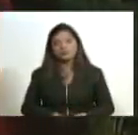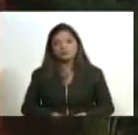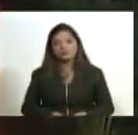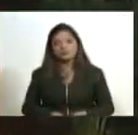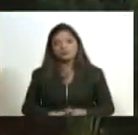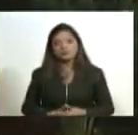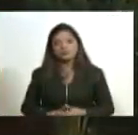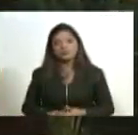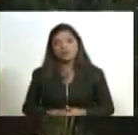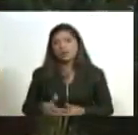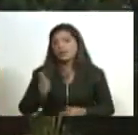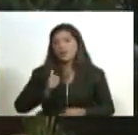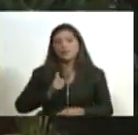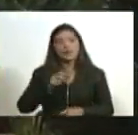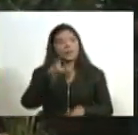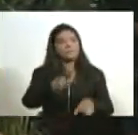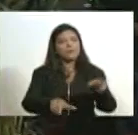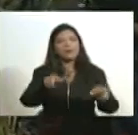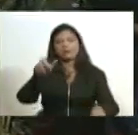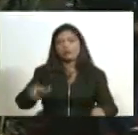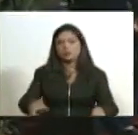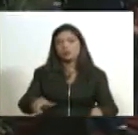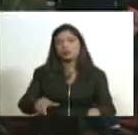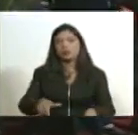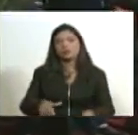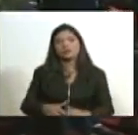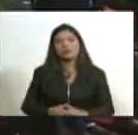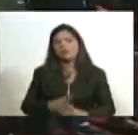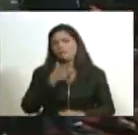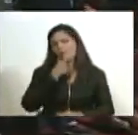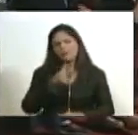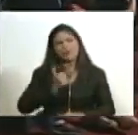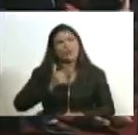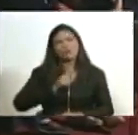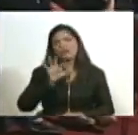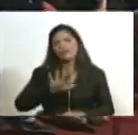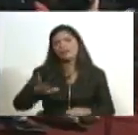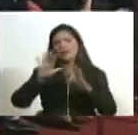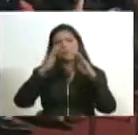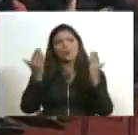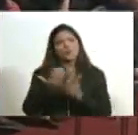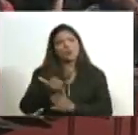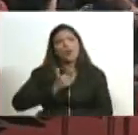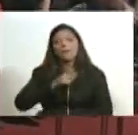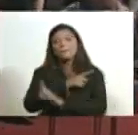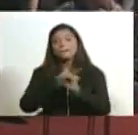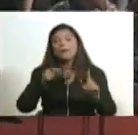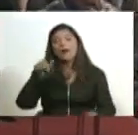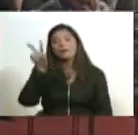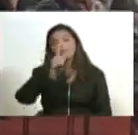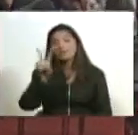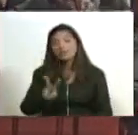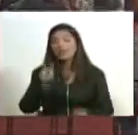de la persona que así actúe, sencillo, en cualquier lugar del mundo, pero en Venezuela en eso,